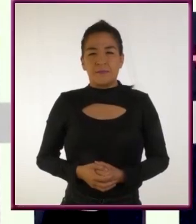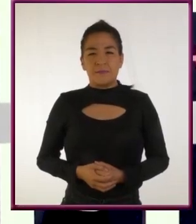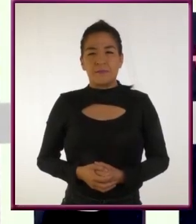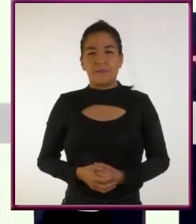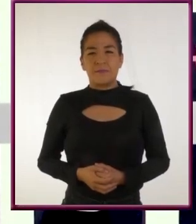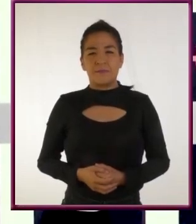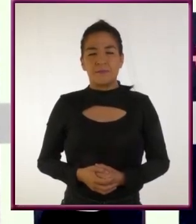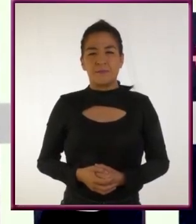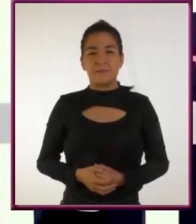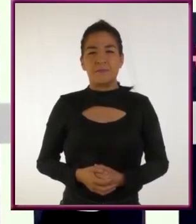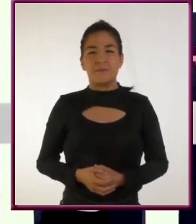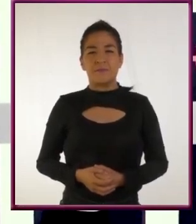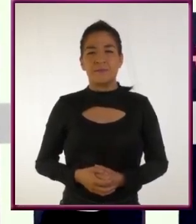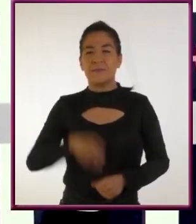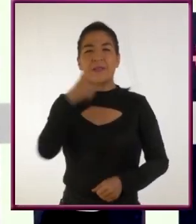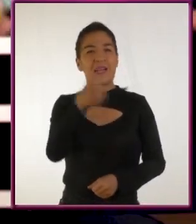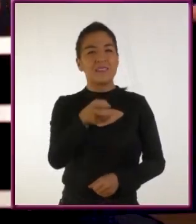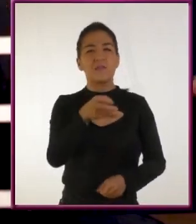2.